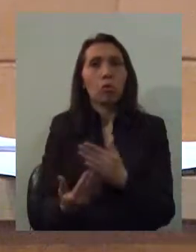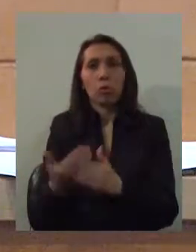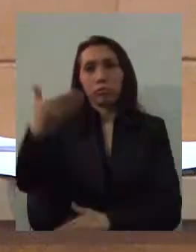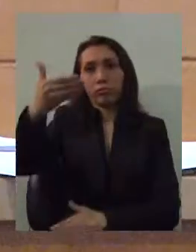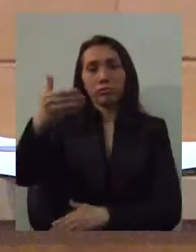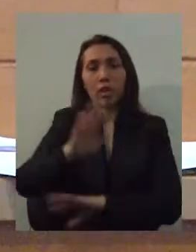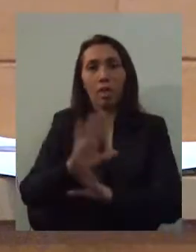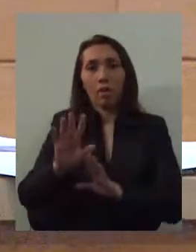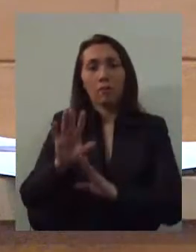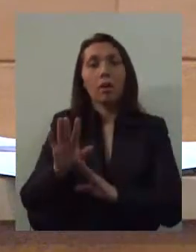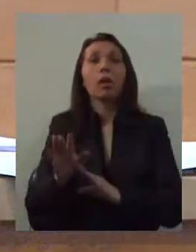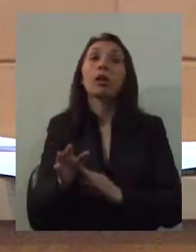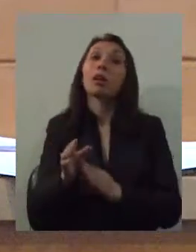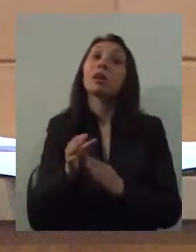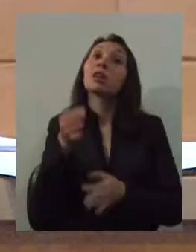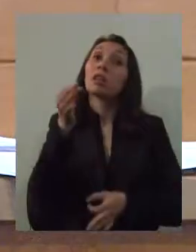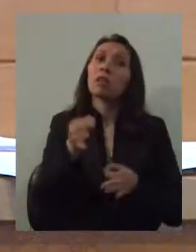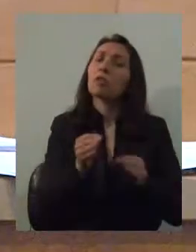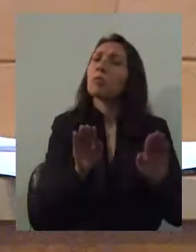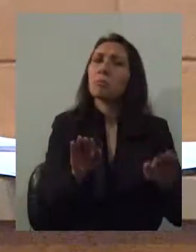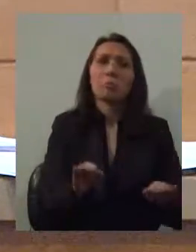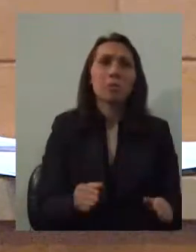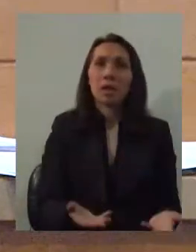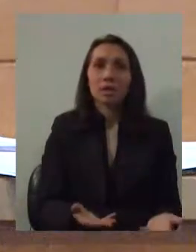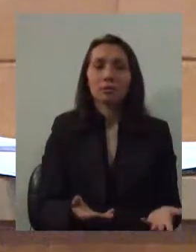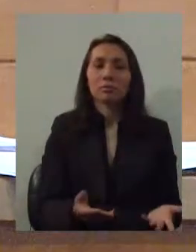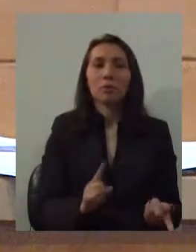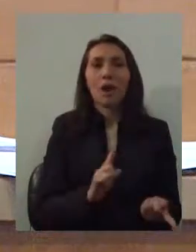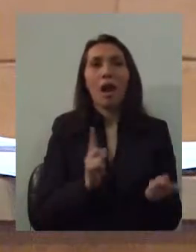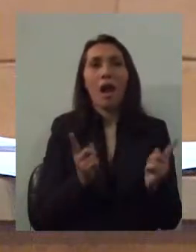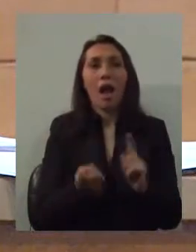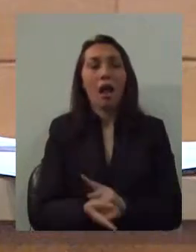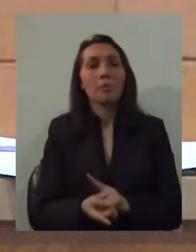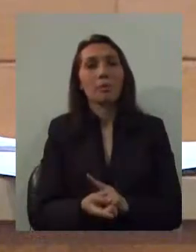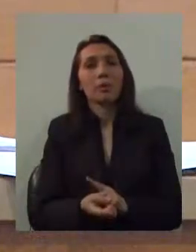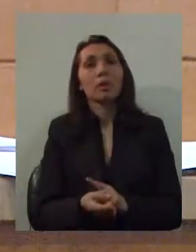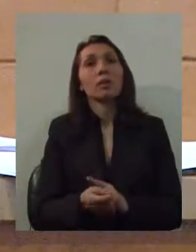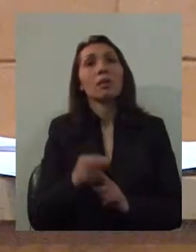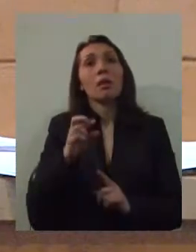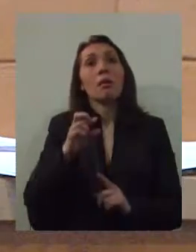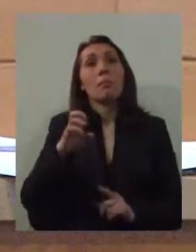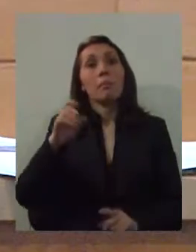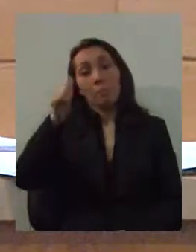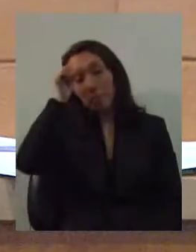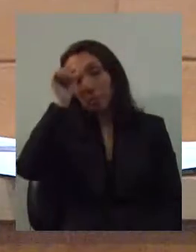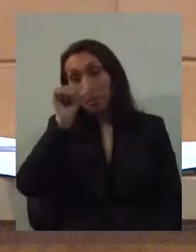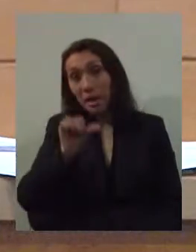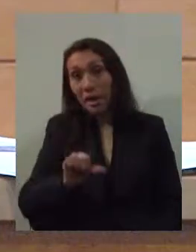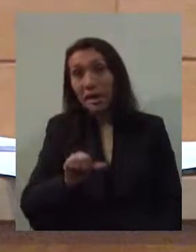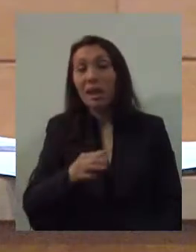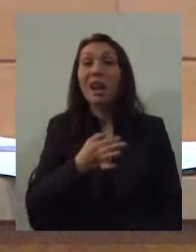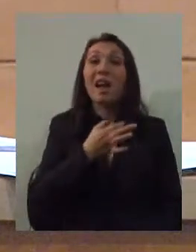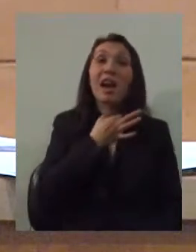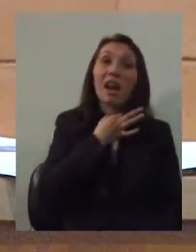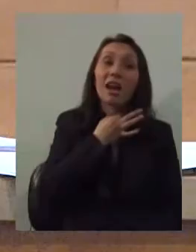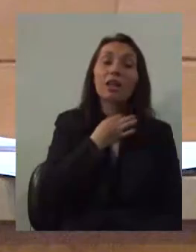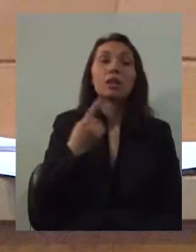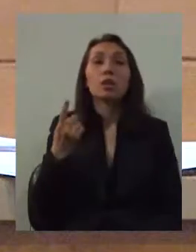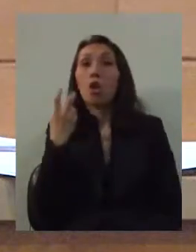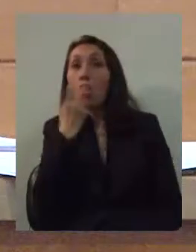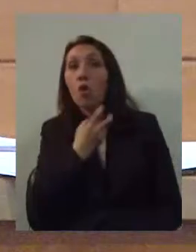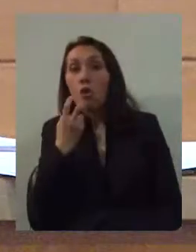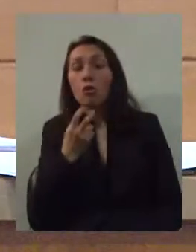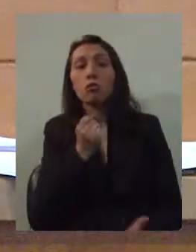Los tribunales de instancia están haciendo lo mismo. Los tribunales en lo penal, tanto en garantía como en tribunal oral,